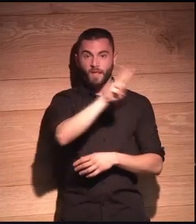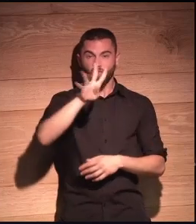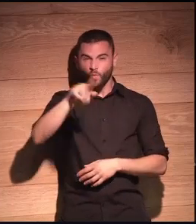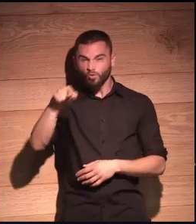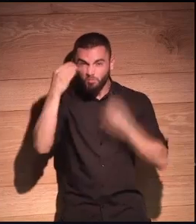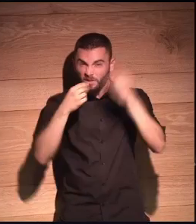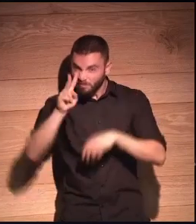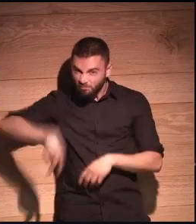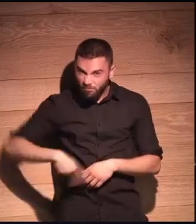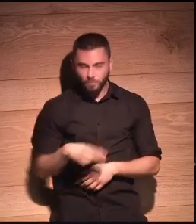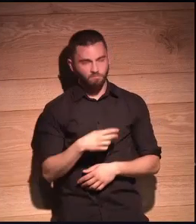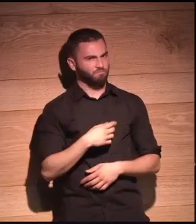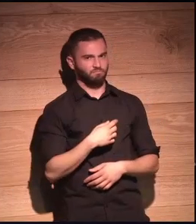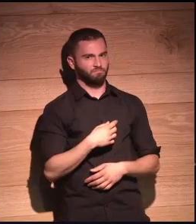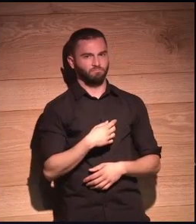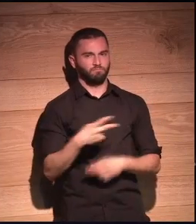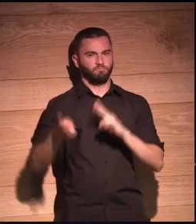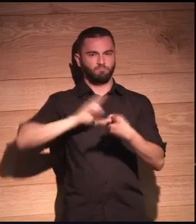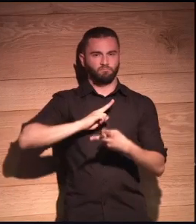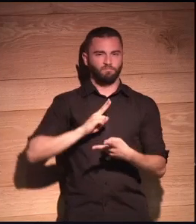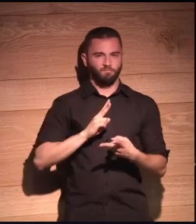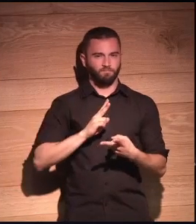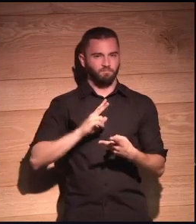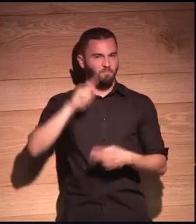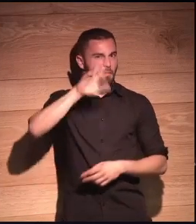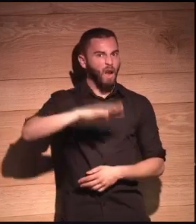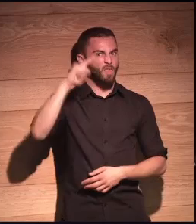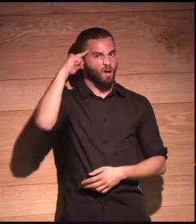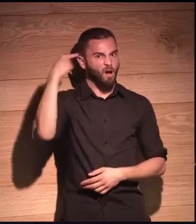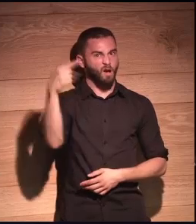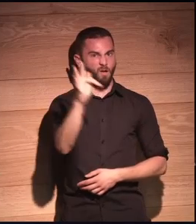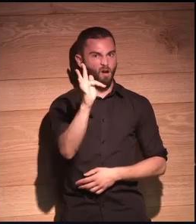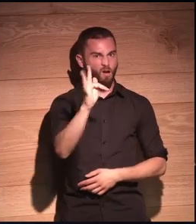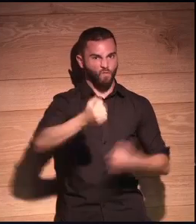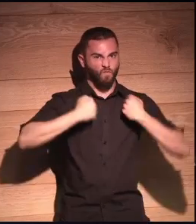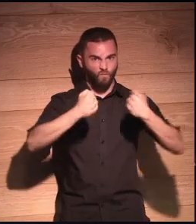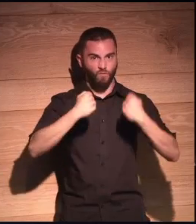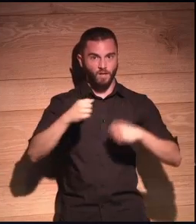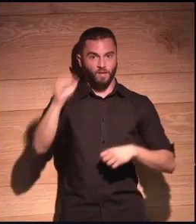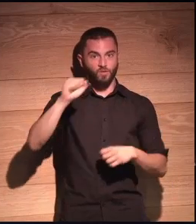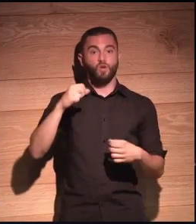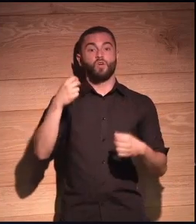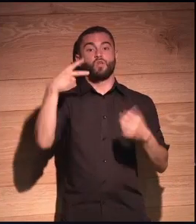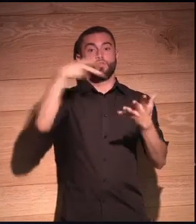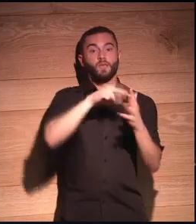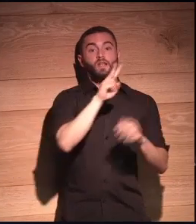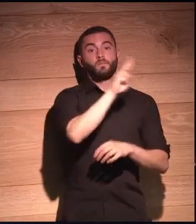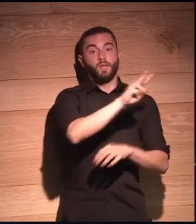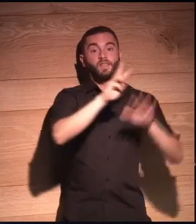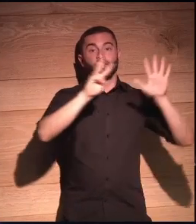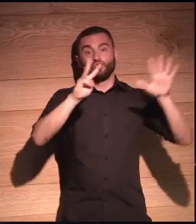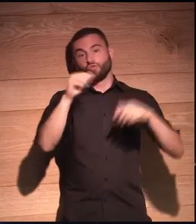me decía, me parece tremendamente optimista. Yo pondría más el horizonte 2028-2030, me decía